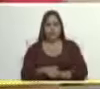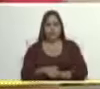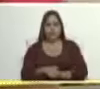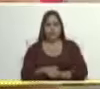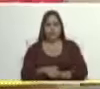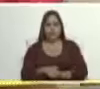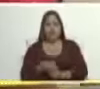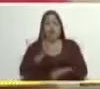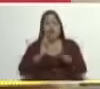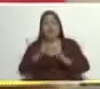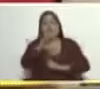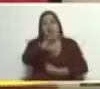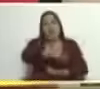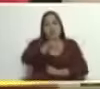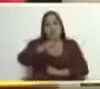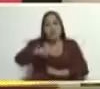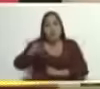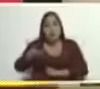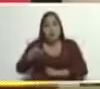Hay quienes